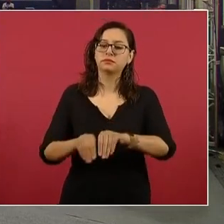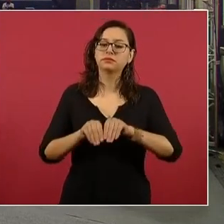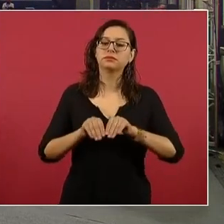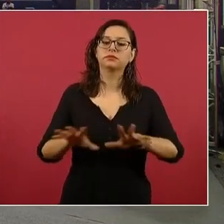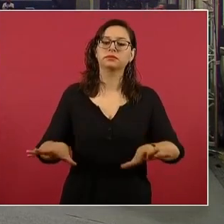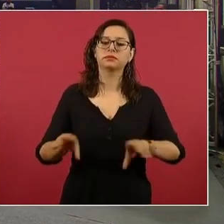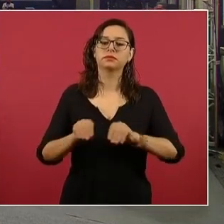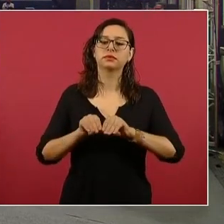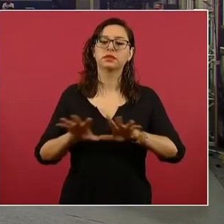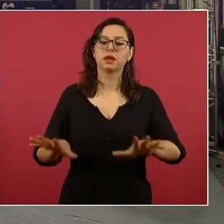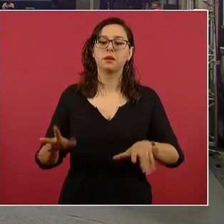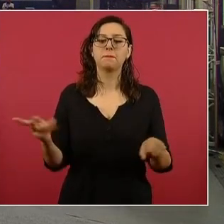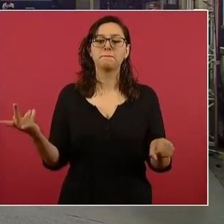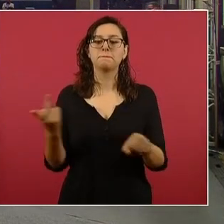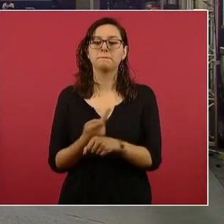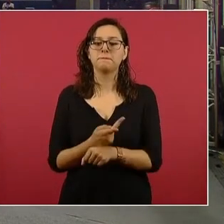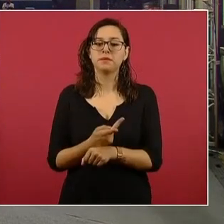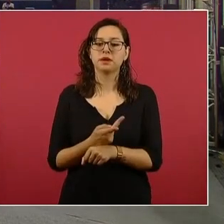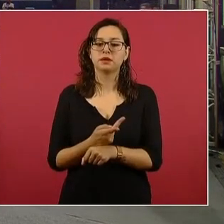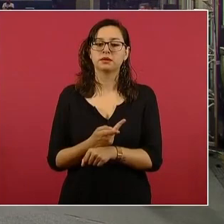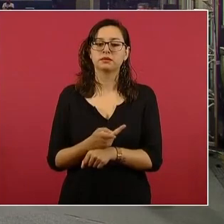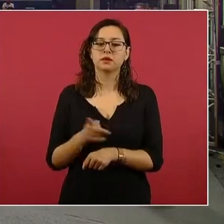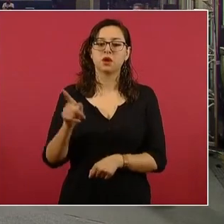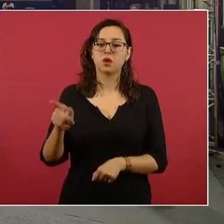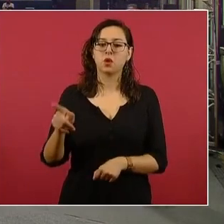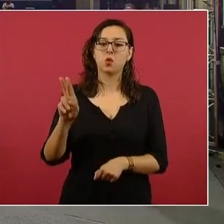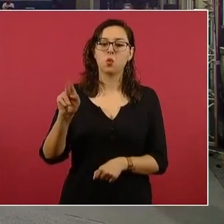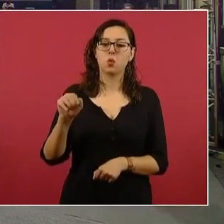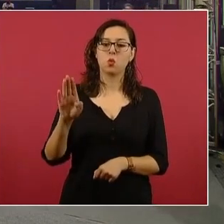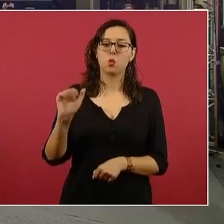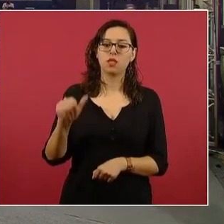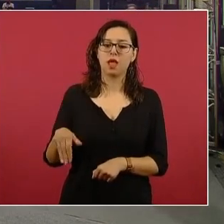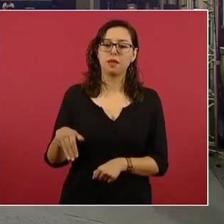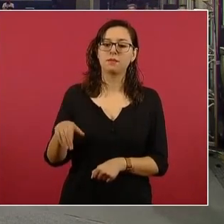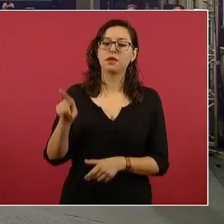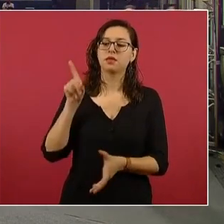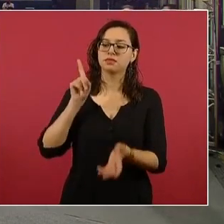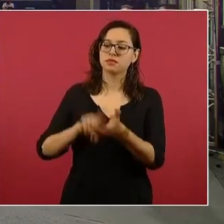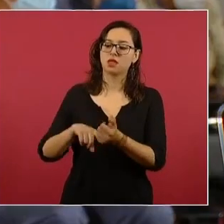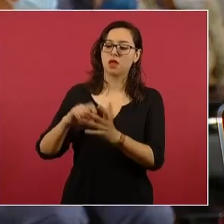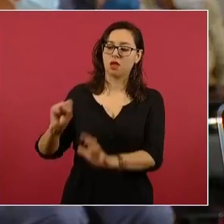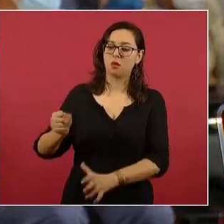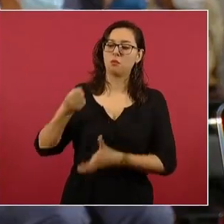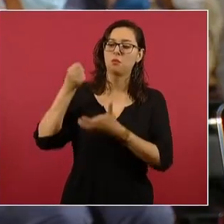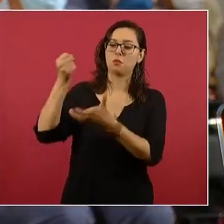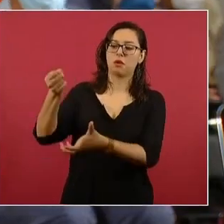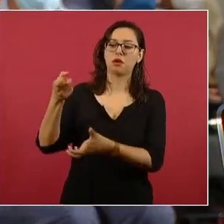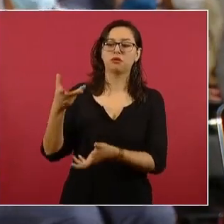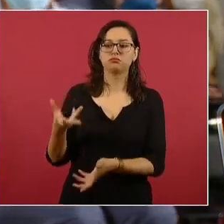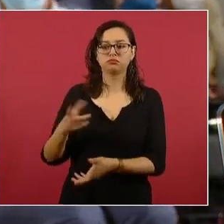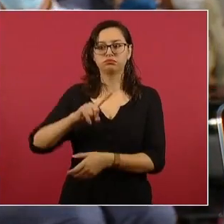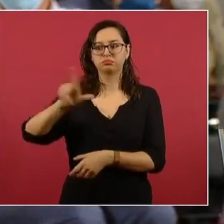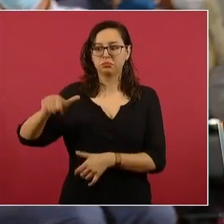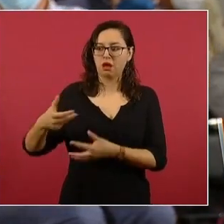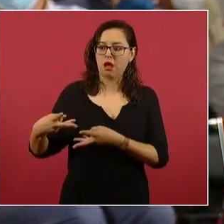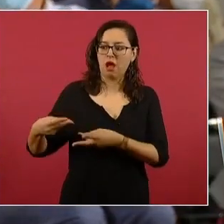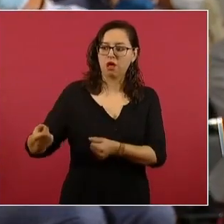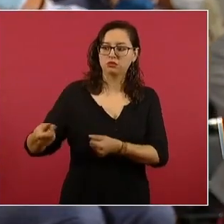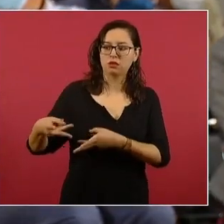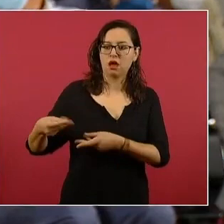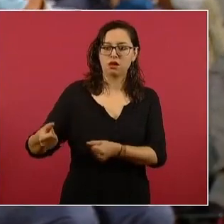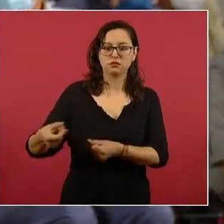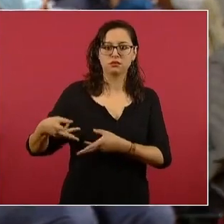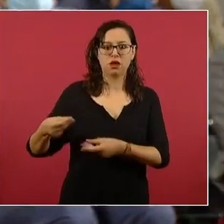cómo gasta la Universidad Nacional Autónoma de México el presupuesto. Un expediente de auditoría